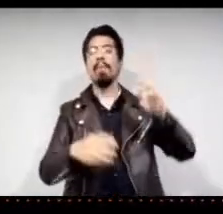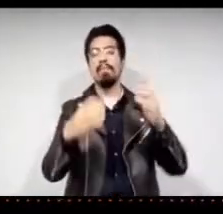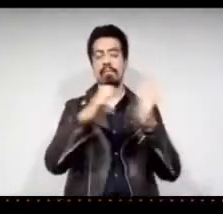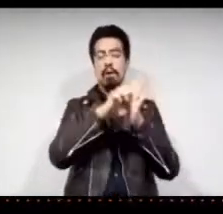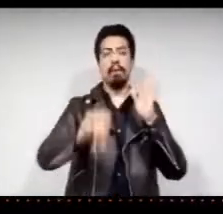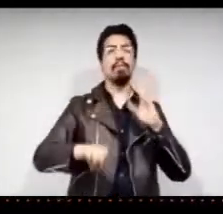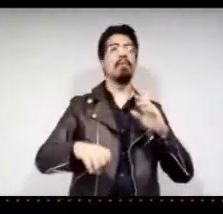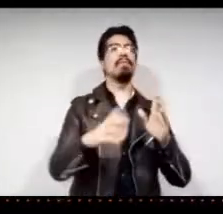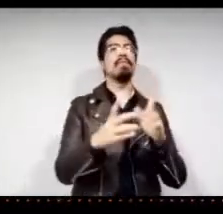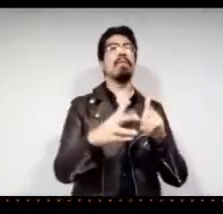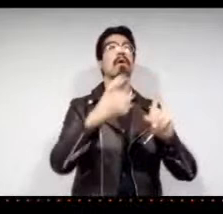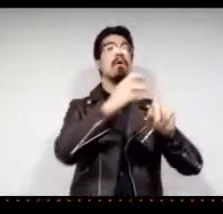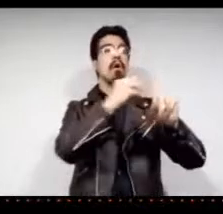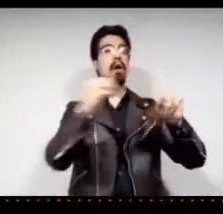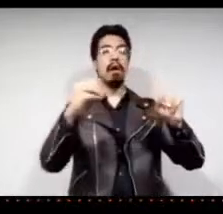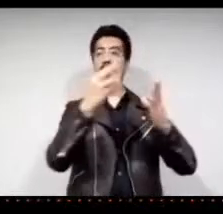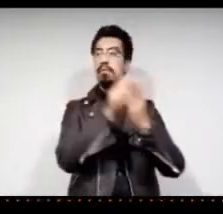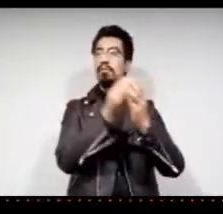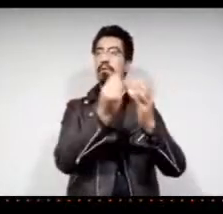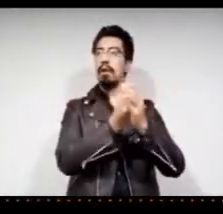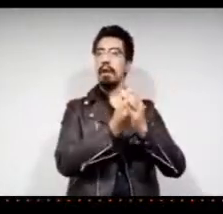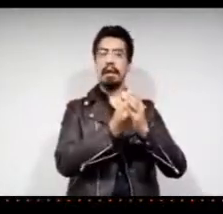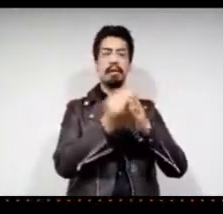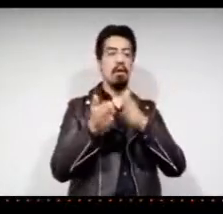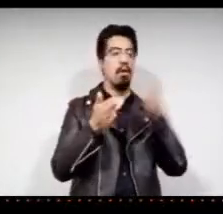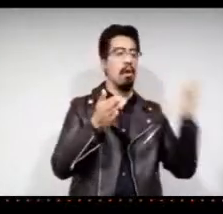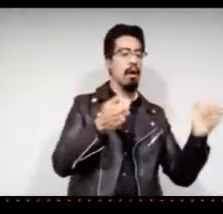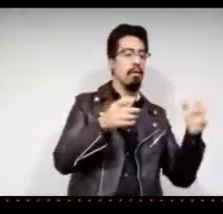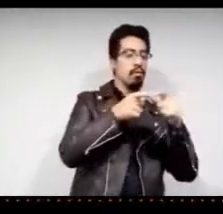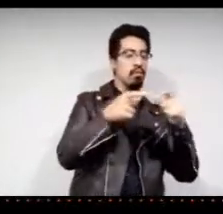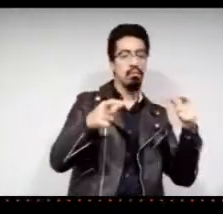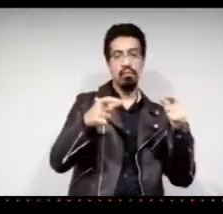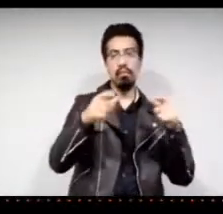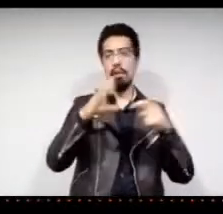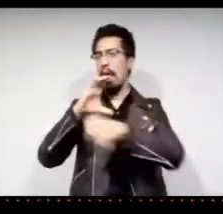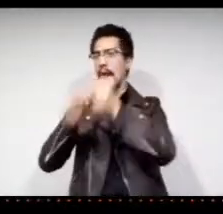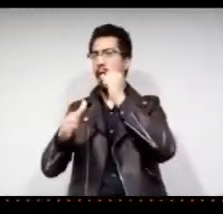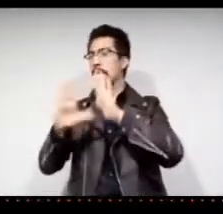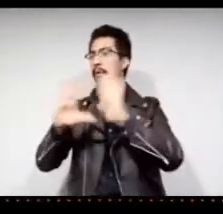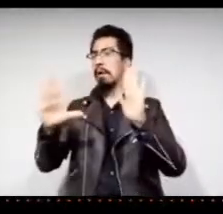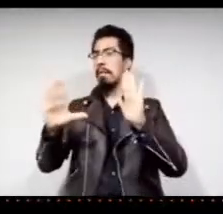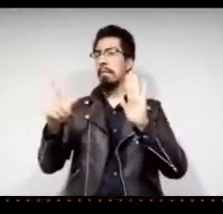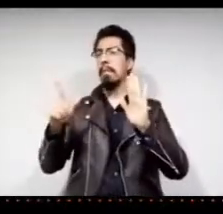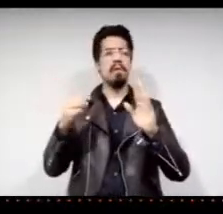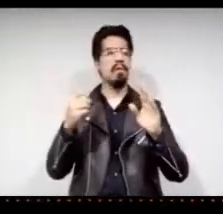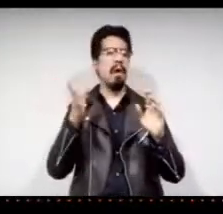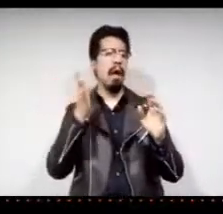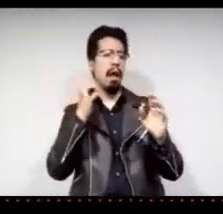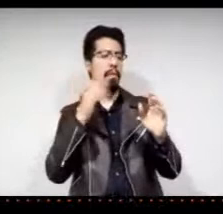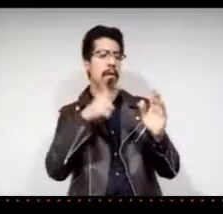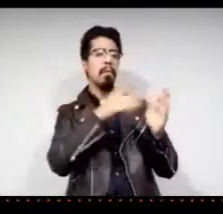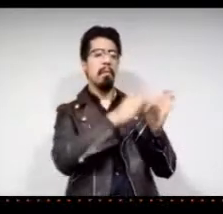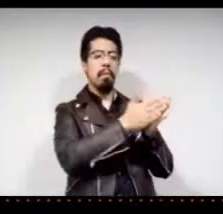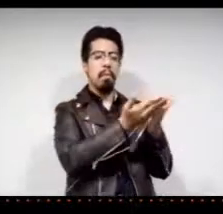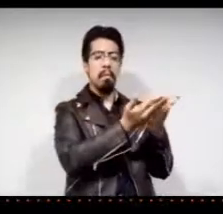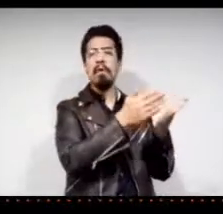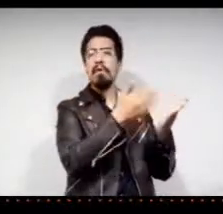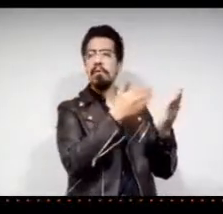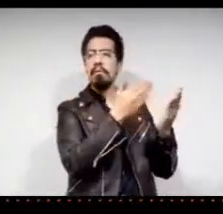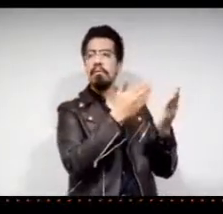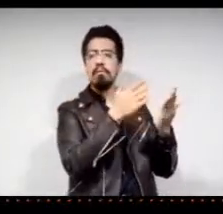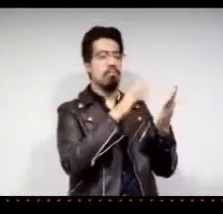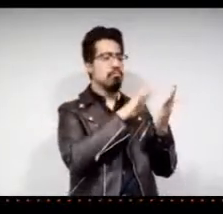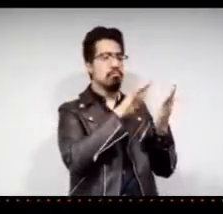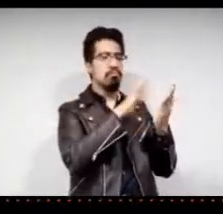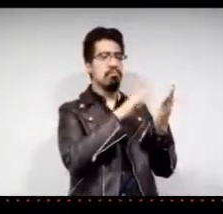siempre pensamos nada más en un antes, durante y después. O sea, ¿qué les voy a dejar de lectura previa a la clase? ¿Qué vamos a hacer en la clase? ¿Qué les voy a